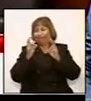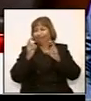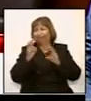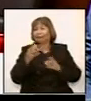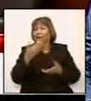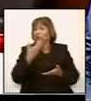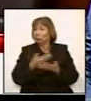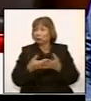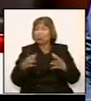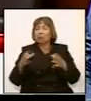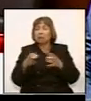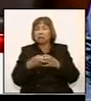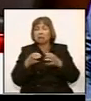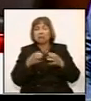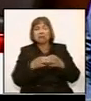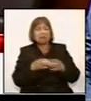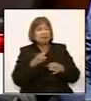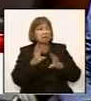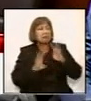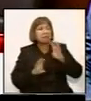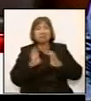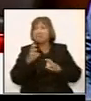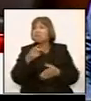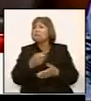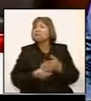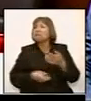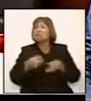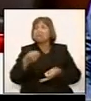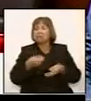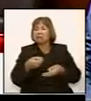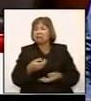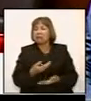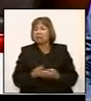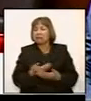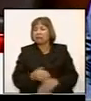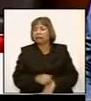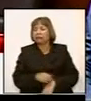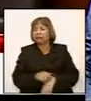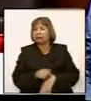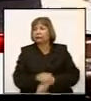en su conjunto, también evaluando los costos y plazos. Gracias.